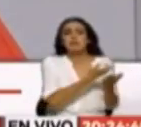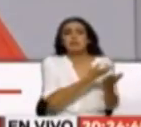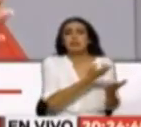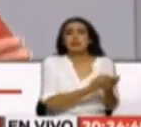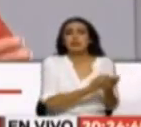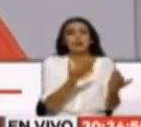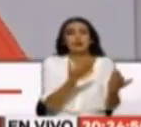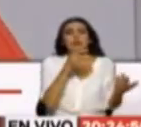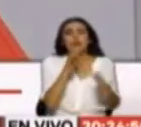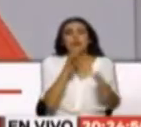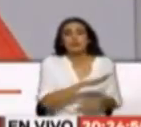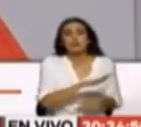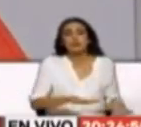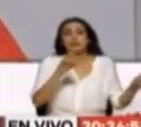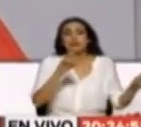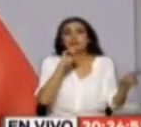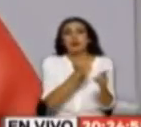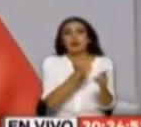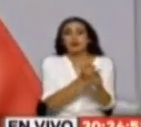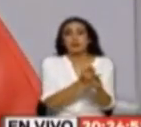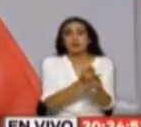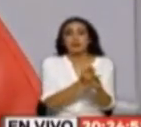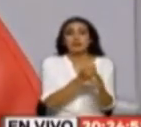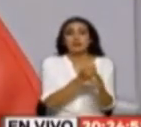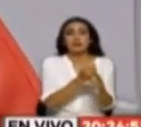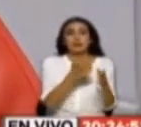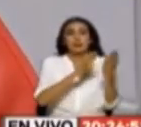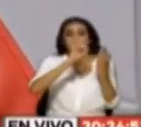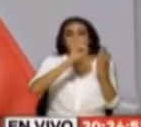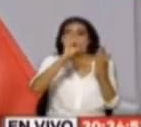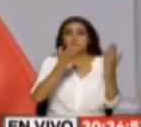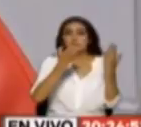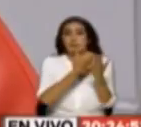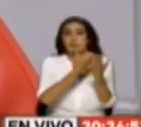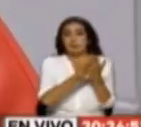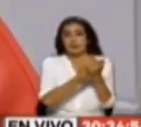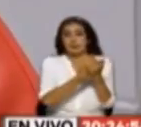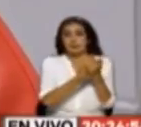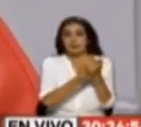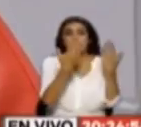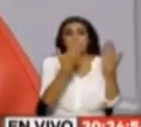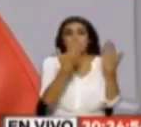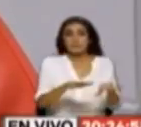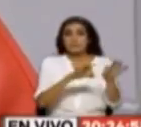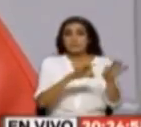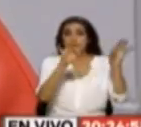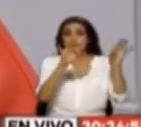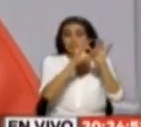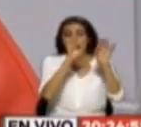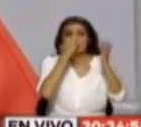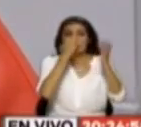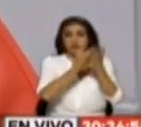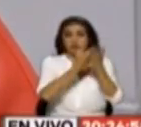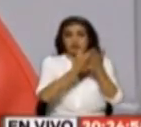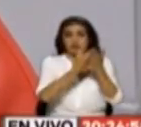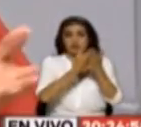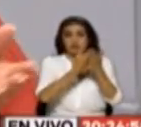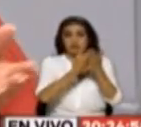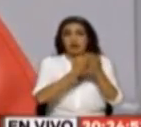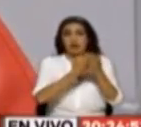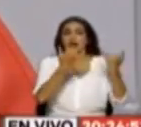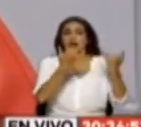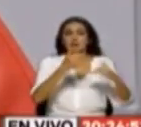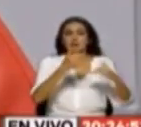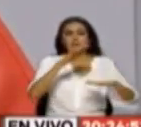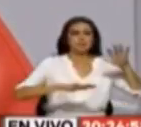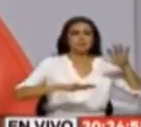y solidaria, tanto del sector real como del sector de finanzas populares y solidarias. Es un sector fundamental de la economía nacional.